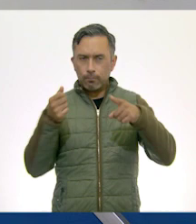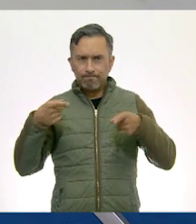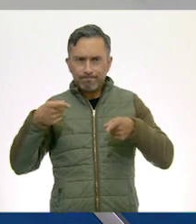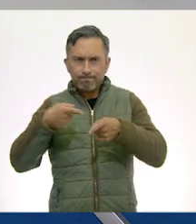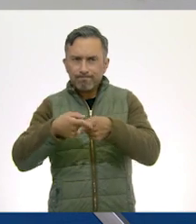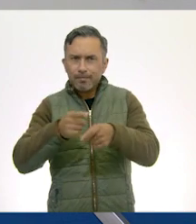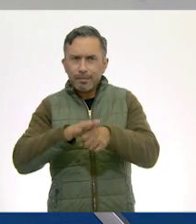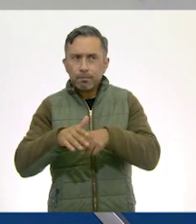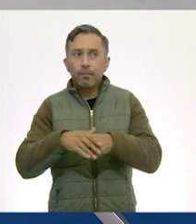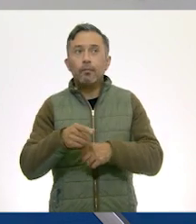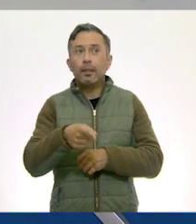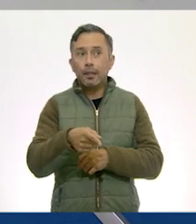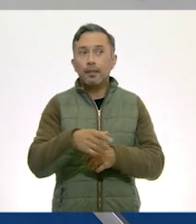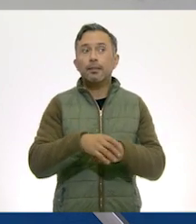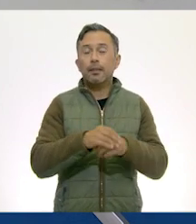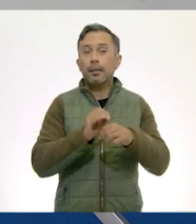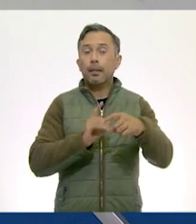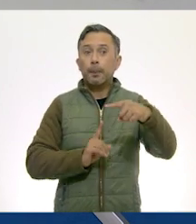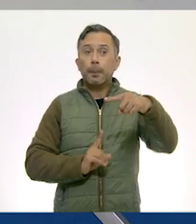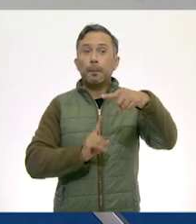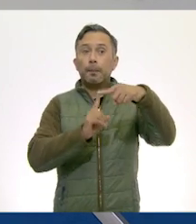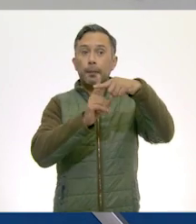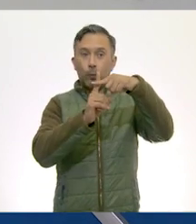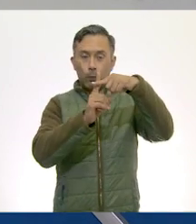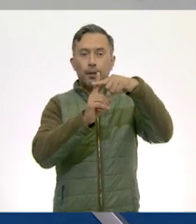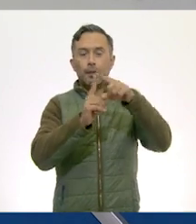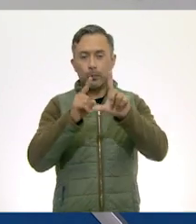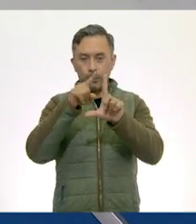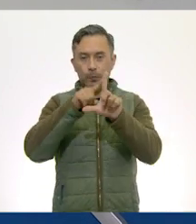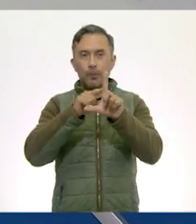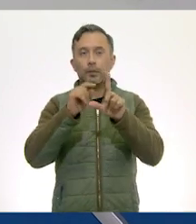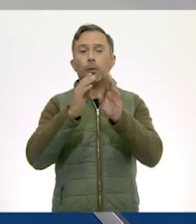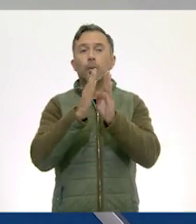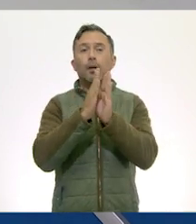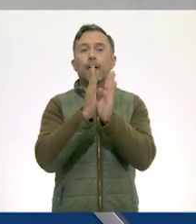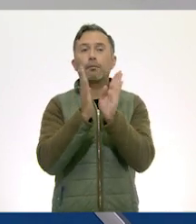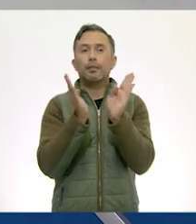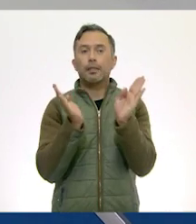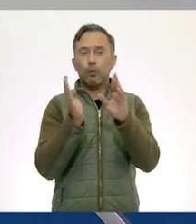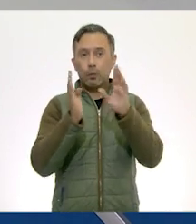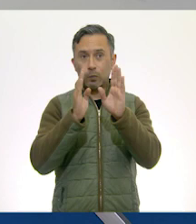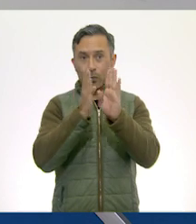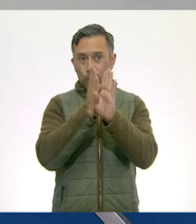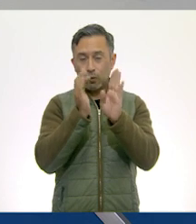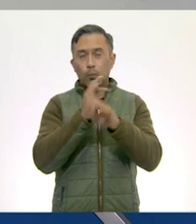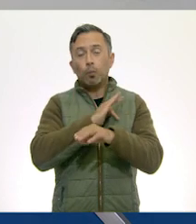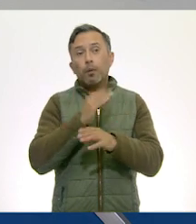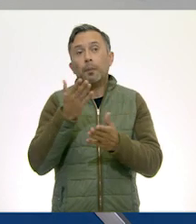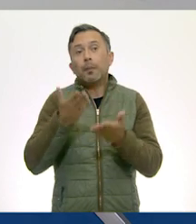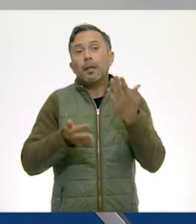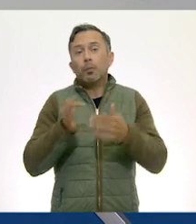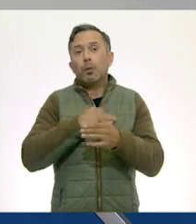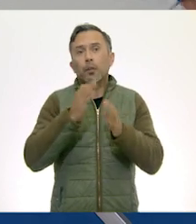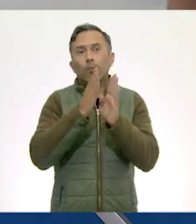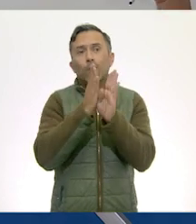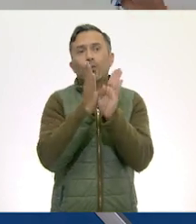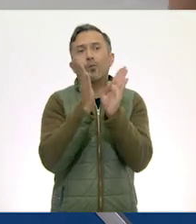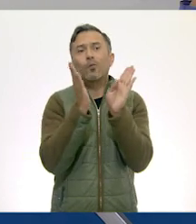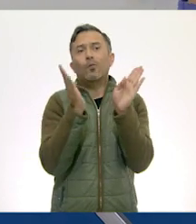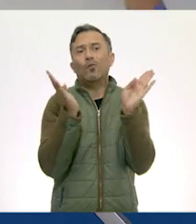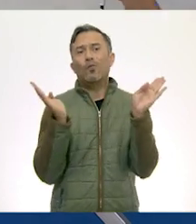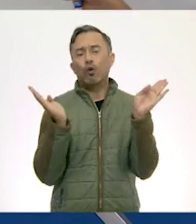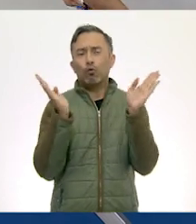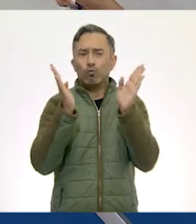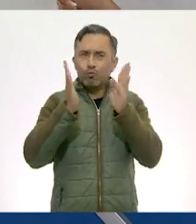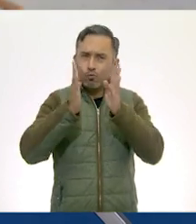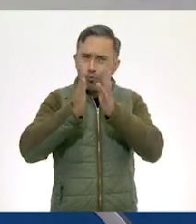perpendiculares el ángulo es un poquito más abierto y en las oblicuas puede ser o muy abierto o muy cerrado. Muy bien,